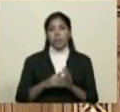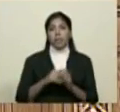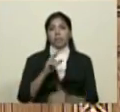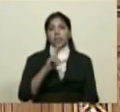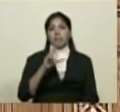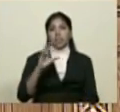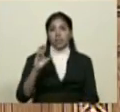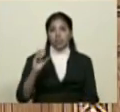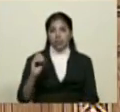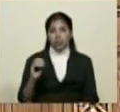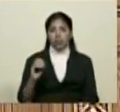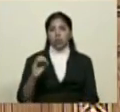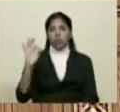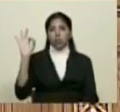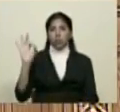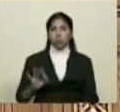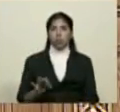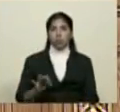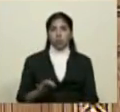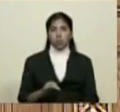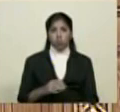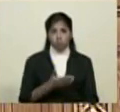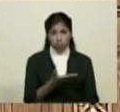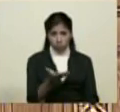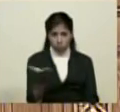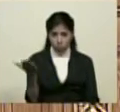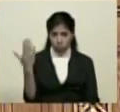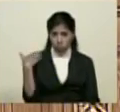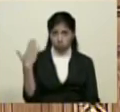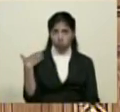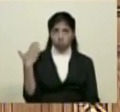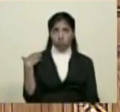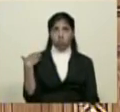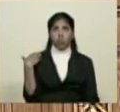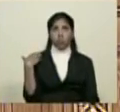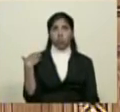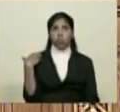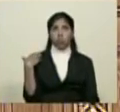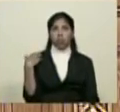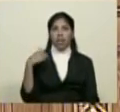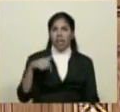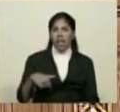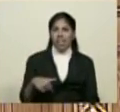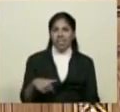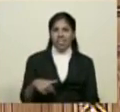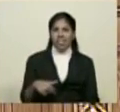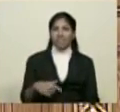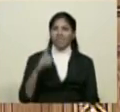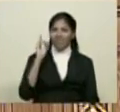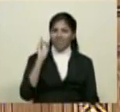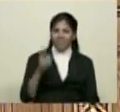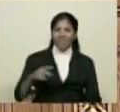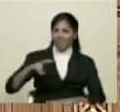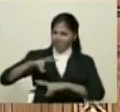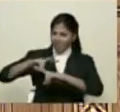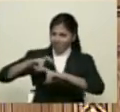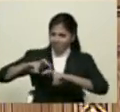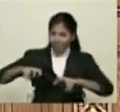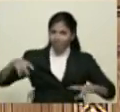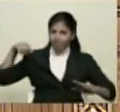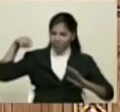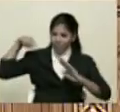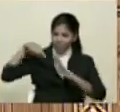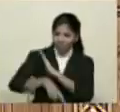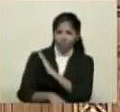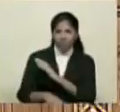ciento díganme ustedes entonces si aquí no vale la pena ir al fondo y hacer justicia e